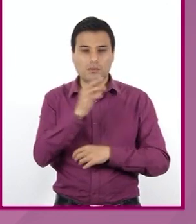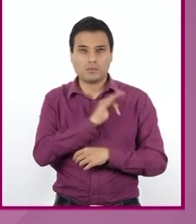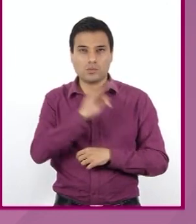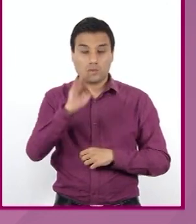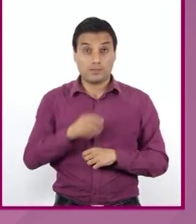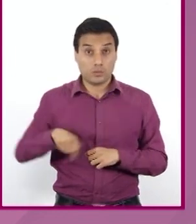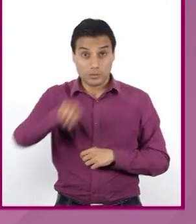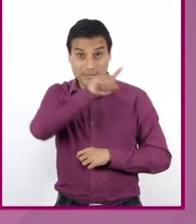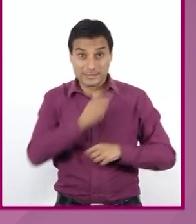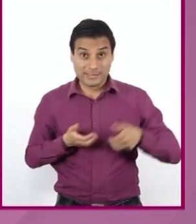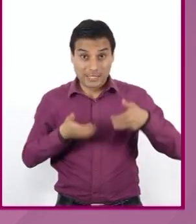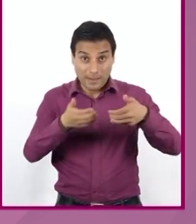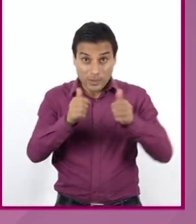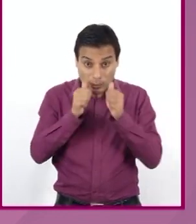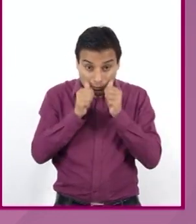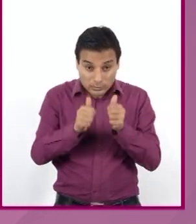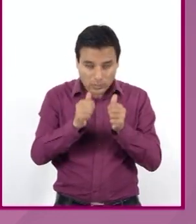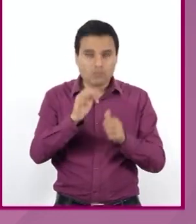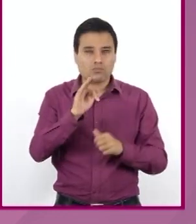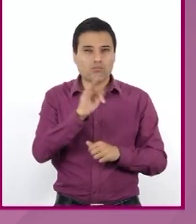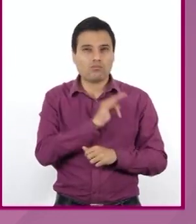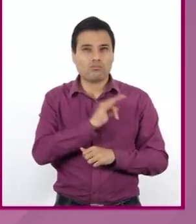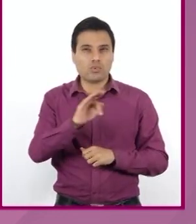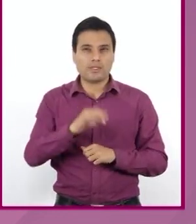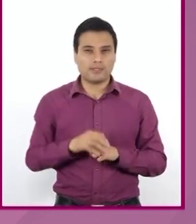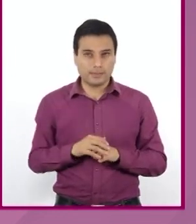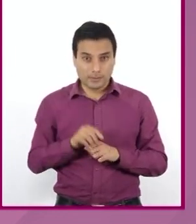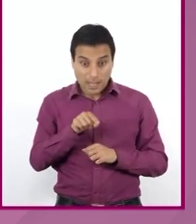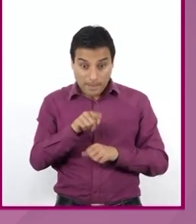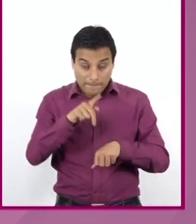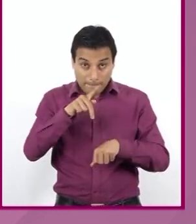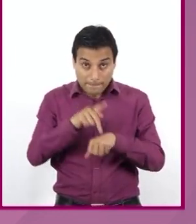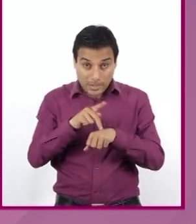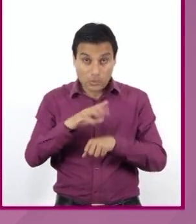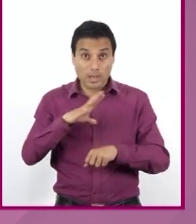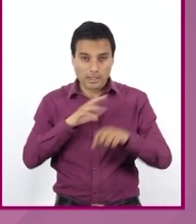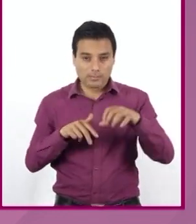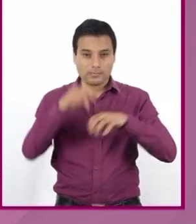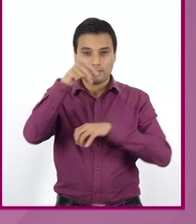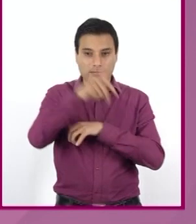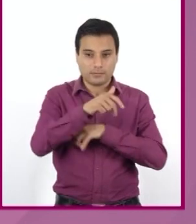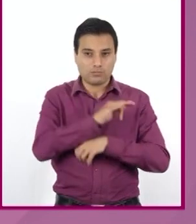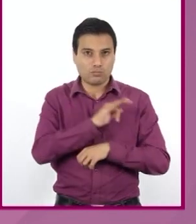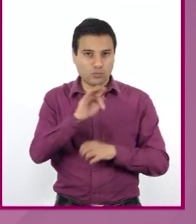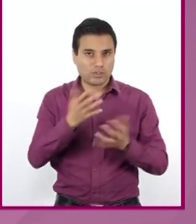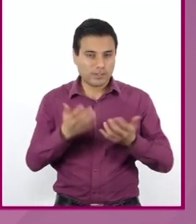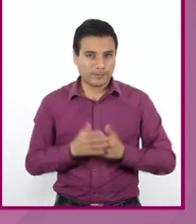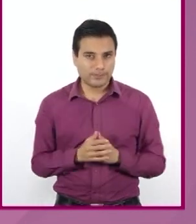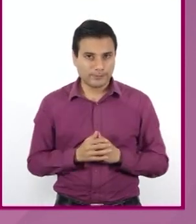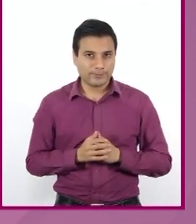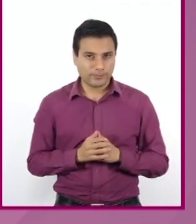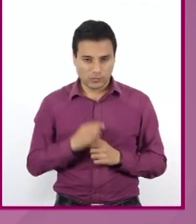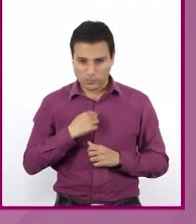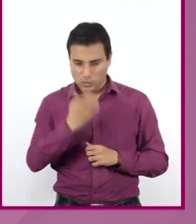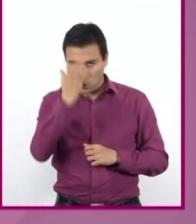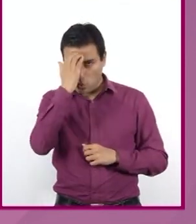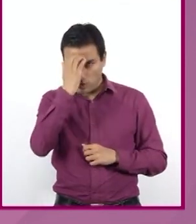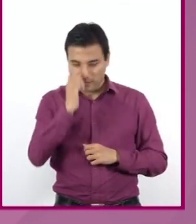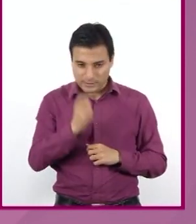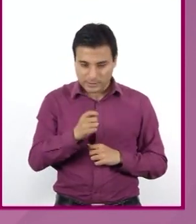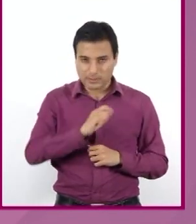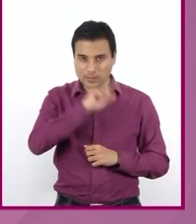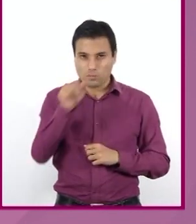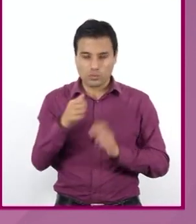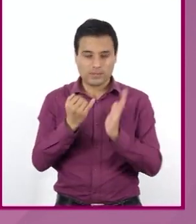camino, seguramente nos daremos cuenta unos pasos antes que la piedra se encuentra en el camino, por lo que podremos verla, reconocerla, reflexionar y tomar